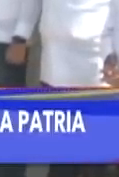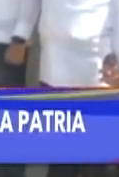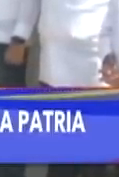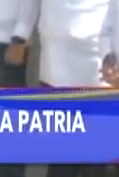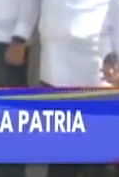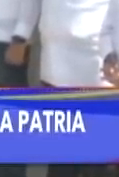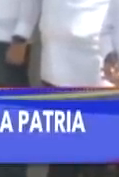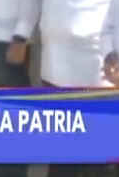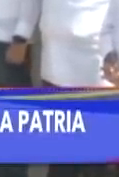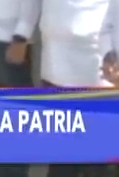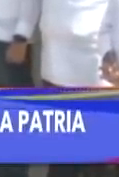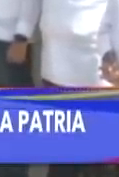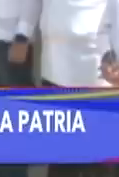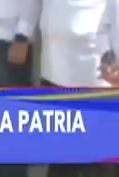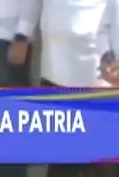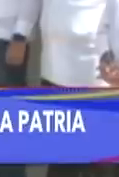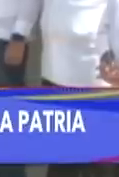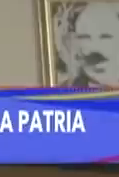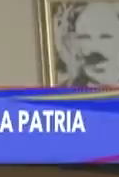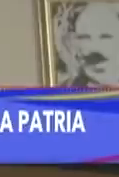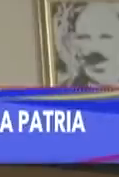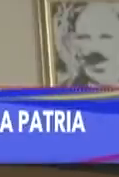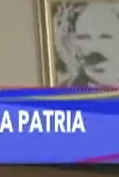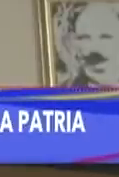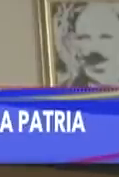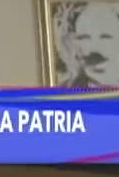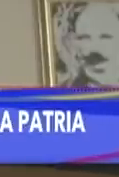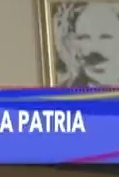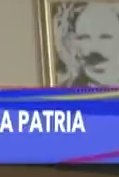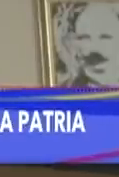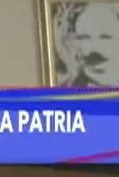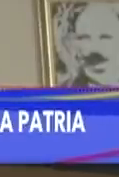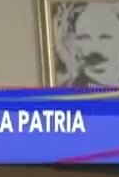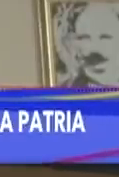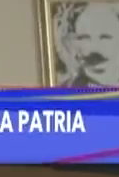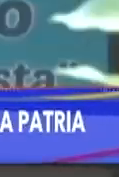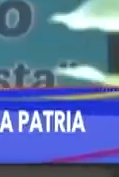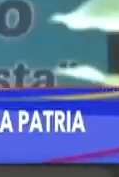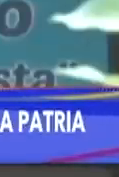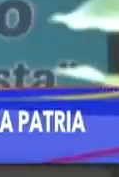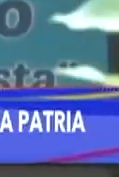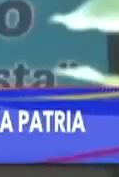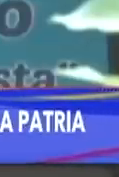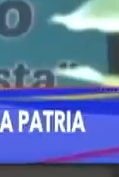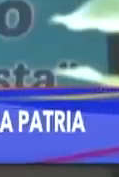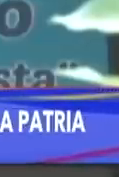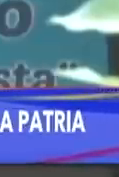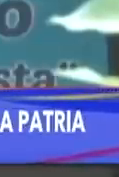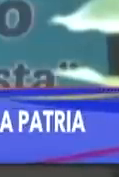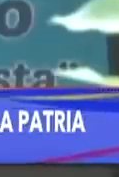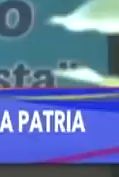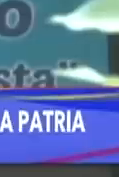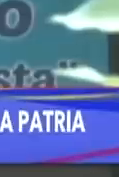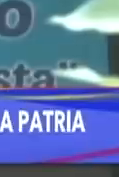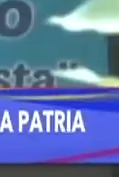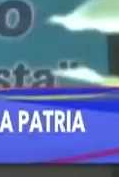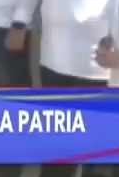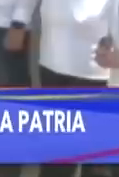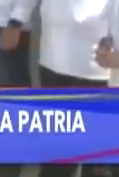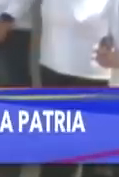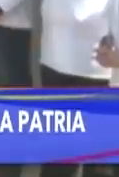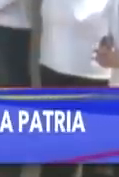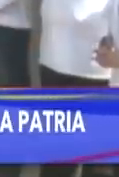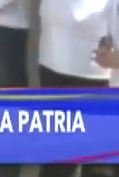la primera de Misión Milagro inaugurada por el comandante Chávez. Hoy se reapertura para